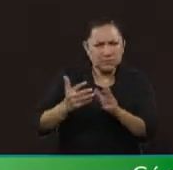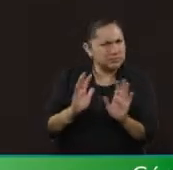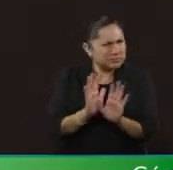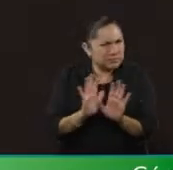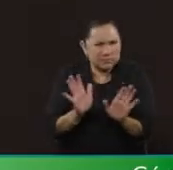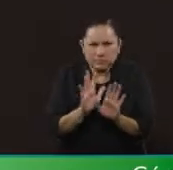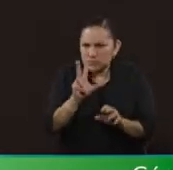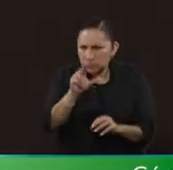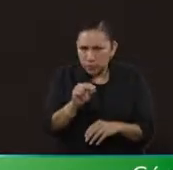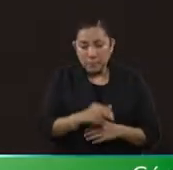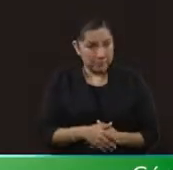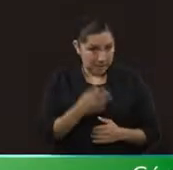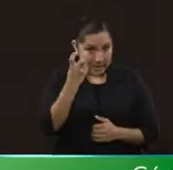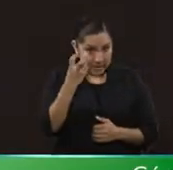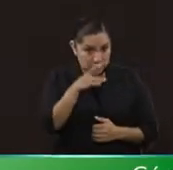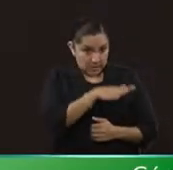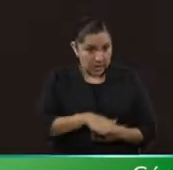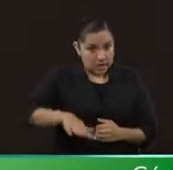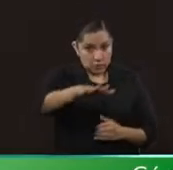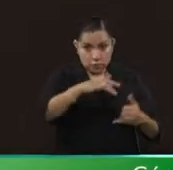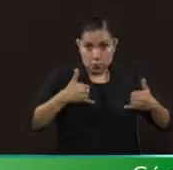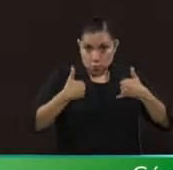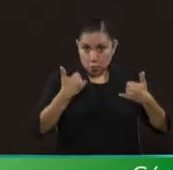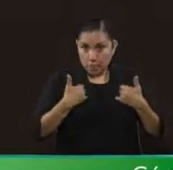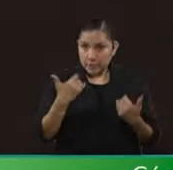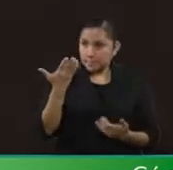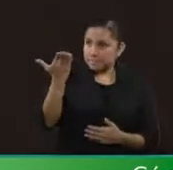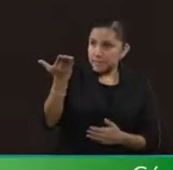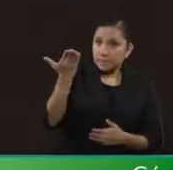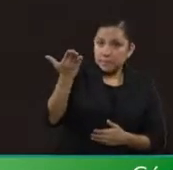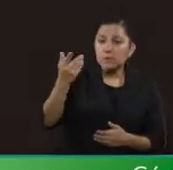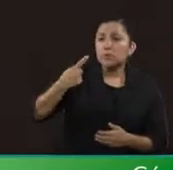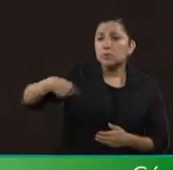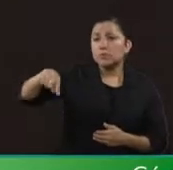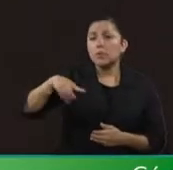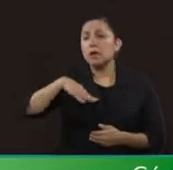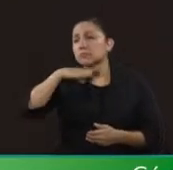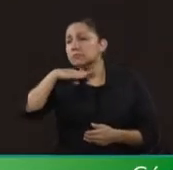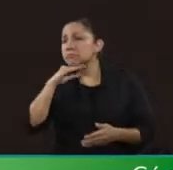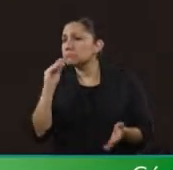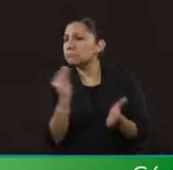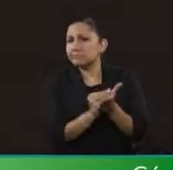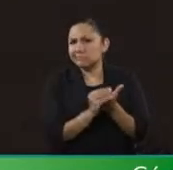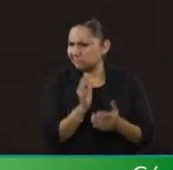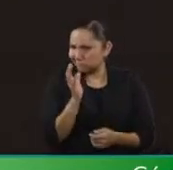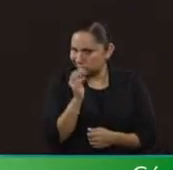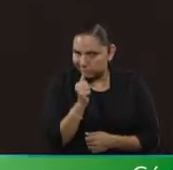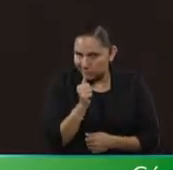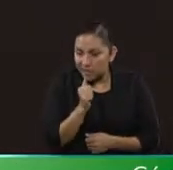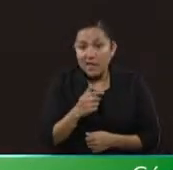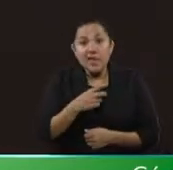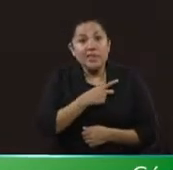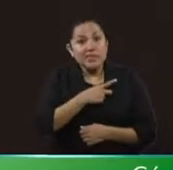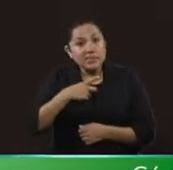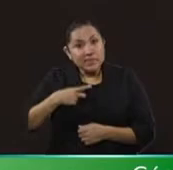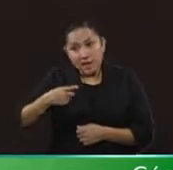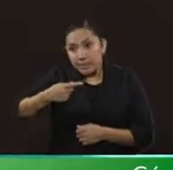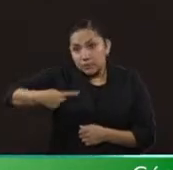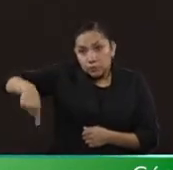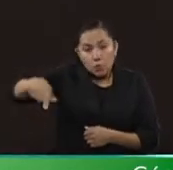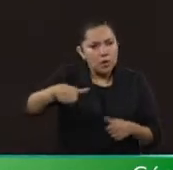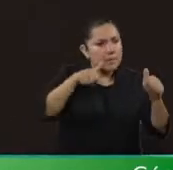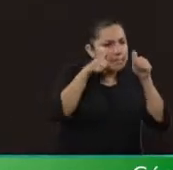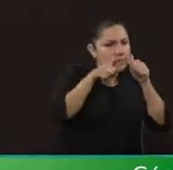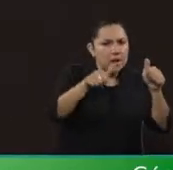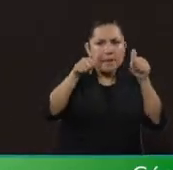dejar pasar desapercibido aquí tenemos la obligación de escuchar a todas las voz nos gusten o no a